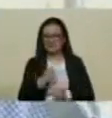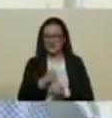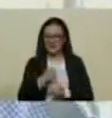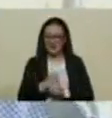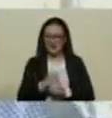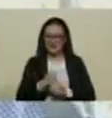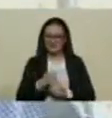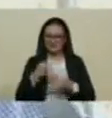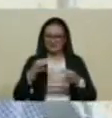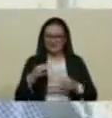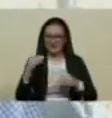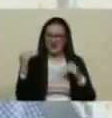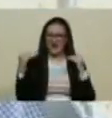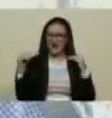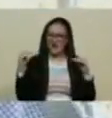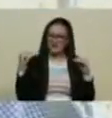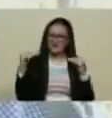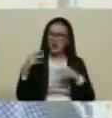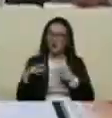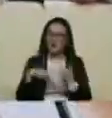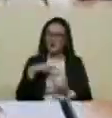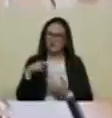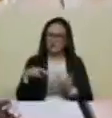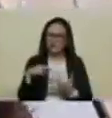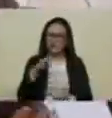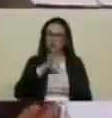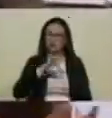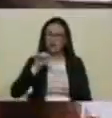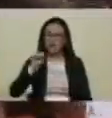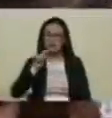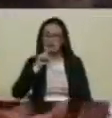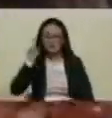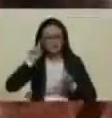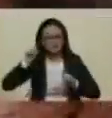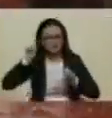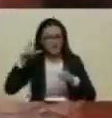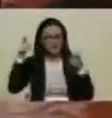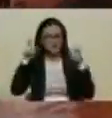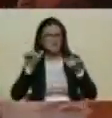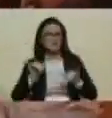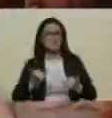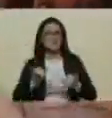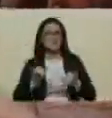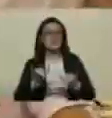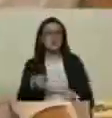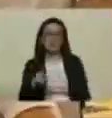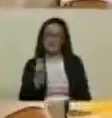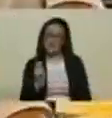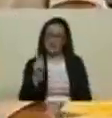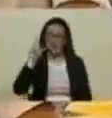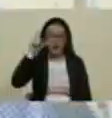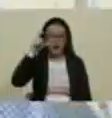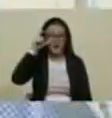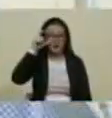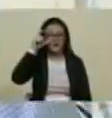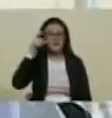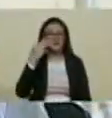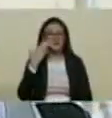ético, revolucionario, un socialista forjado por Hugo Chávez. Esta es la gran tarea, Elías.